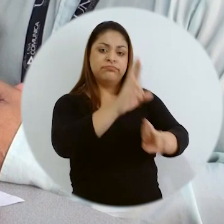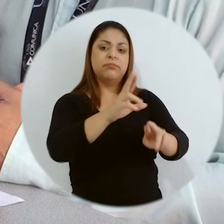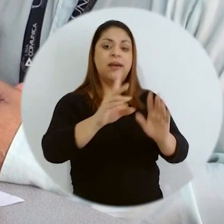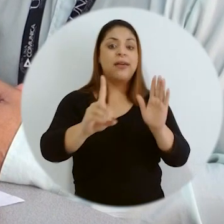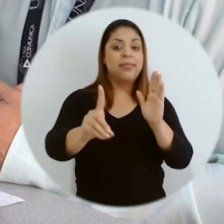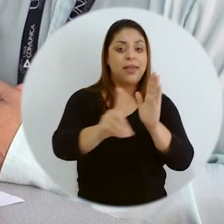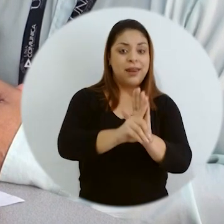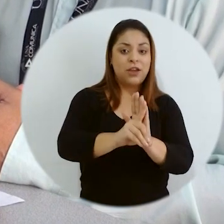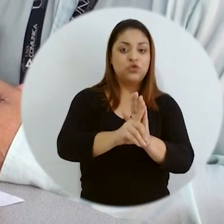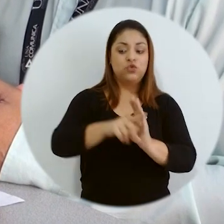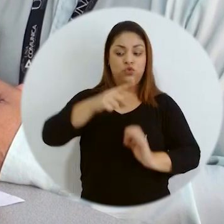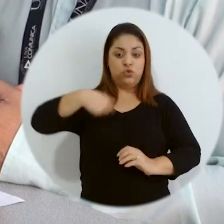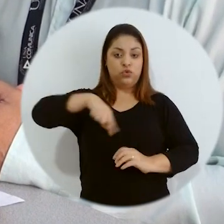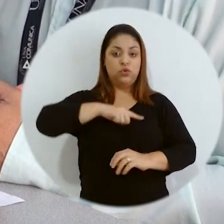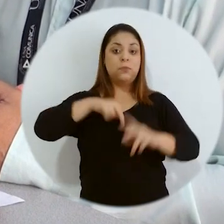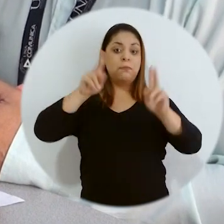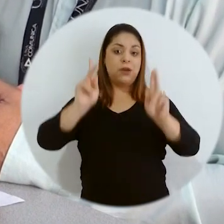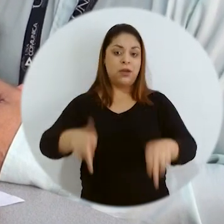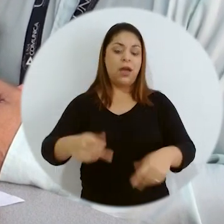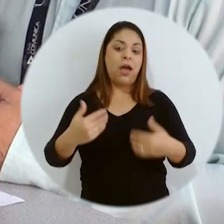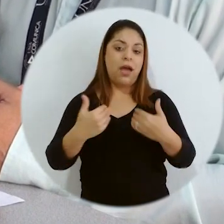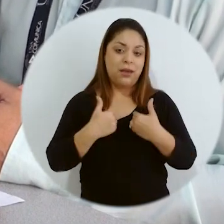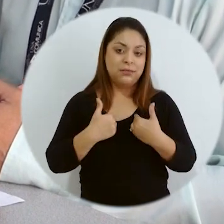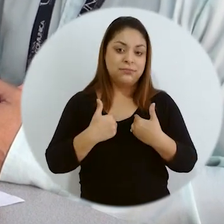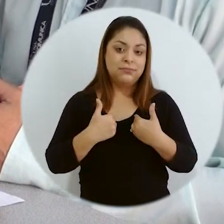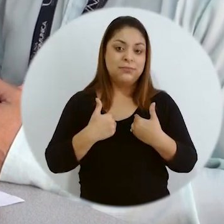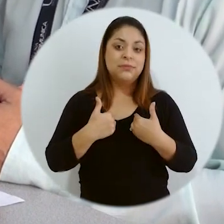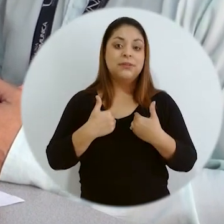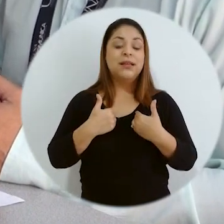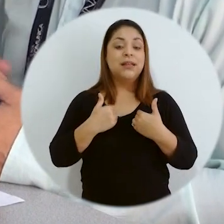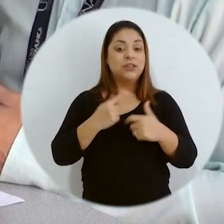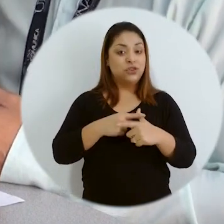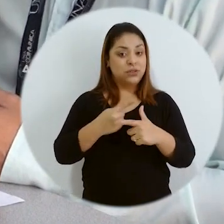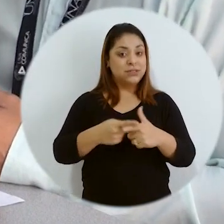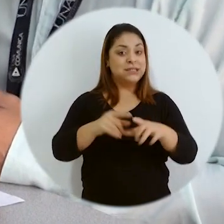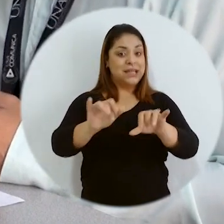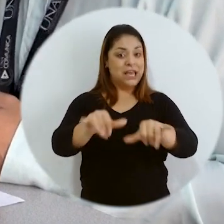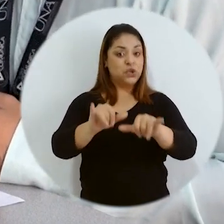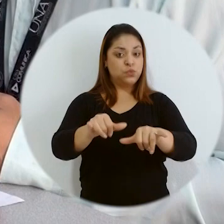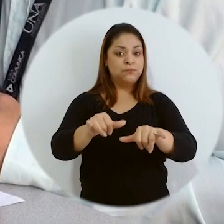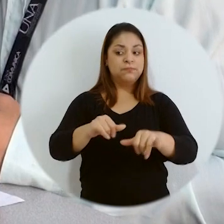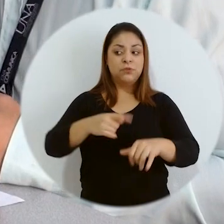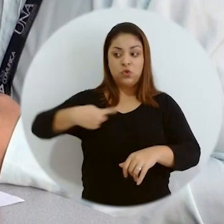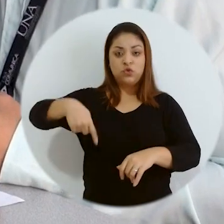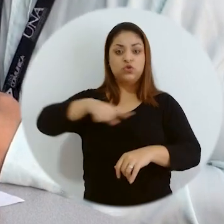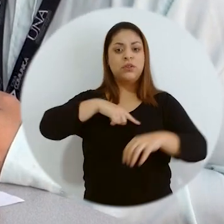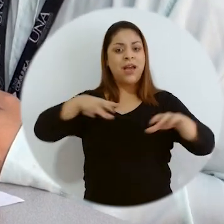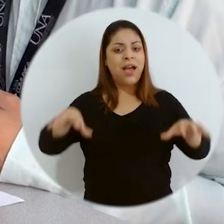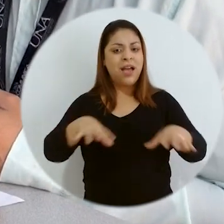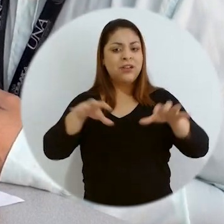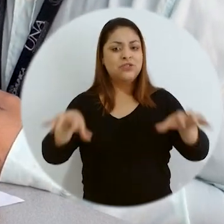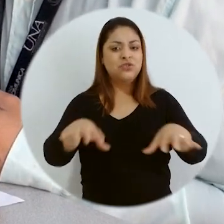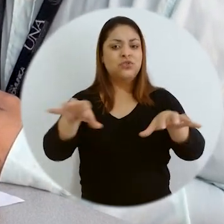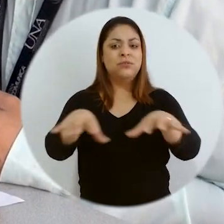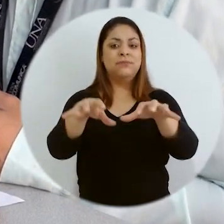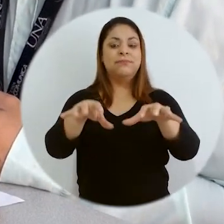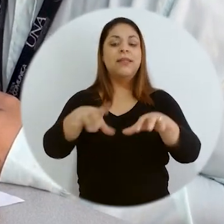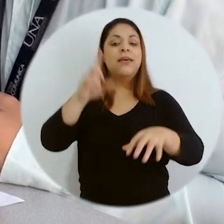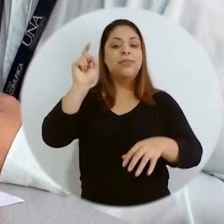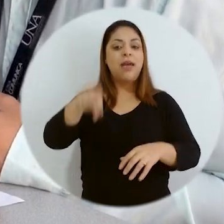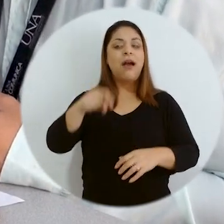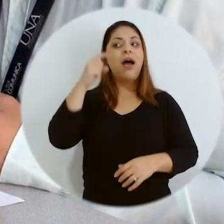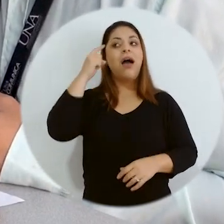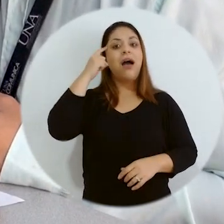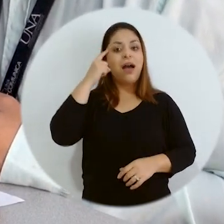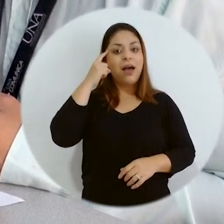que respetar los derechos que como personas tenemos, ¿verdad? Entonces, desde ahí, pues todas las acciones que hagamos